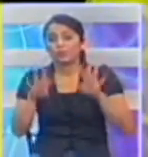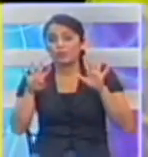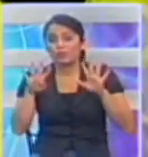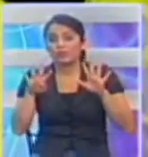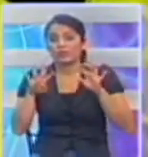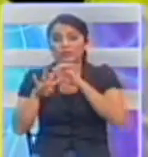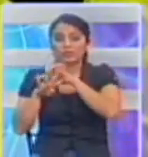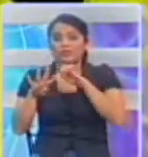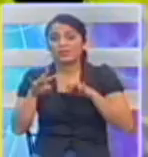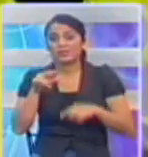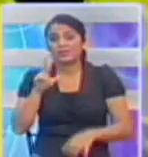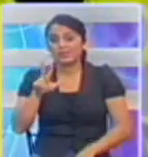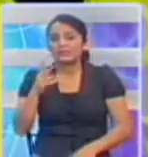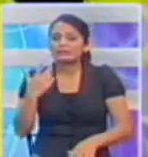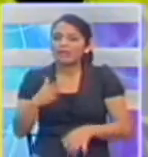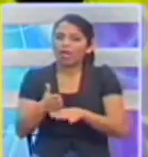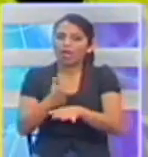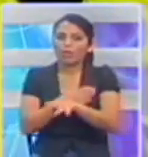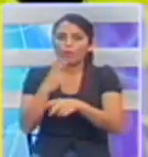ya.